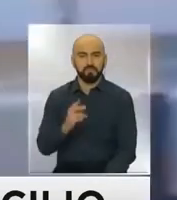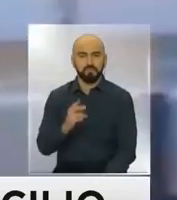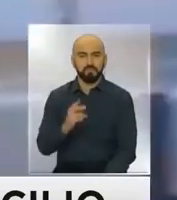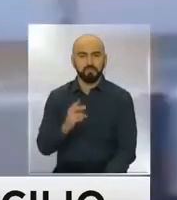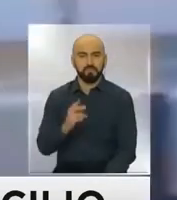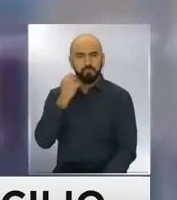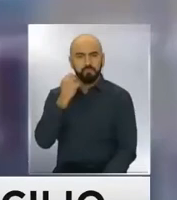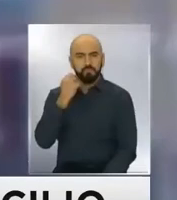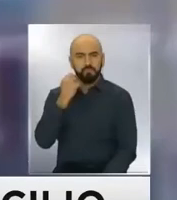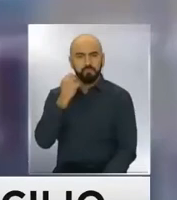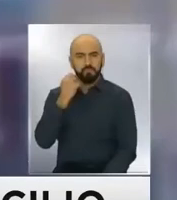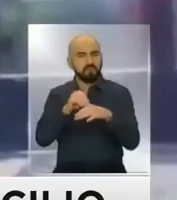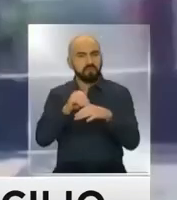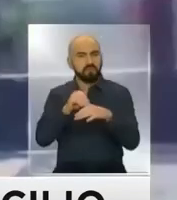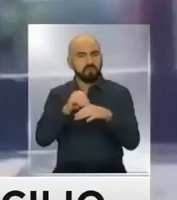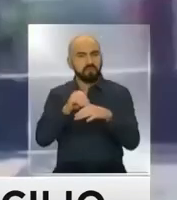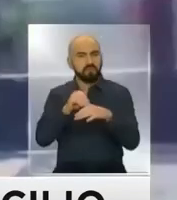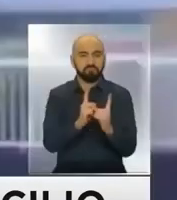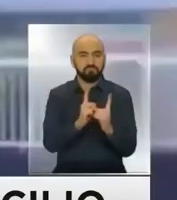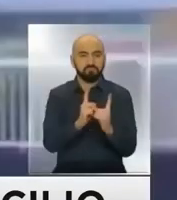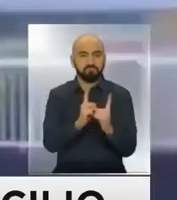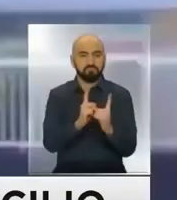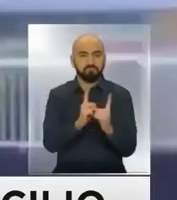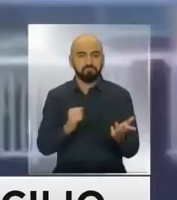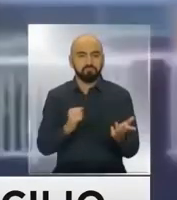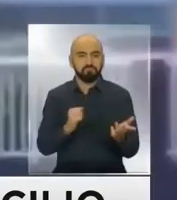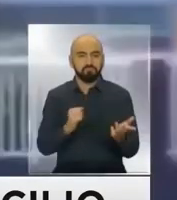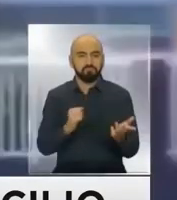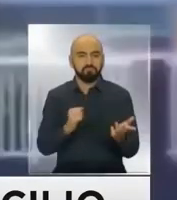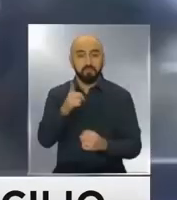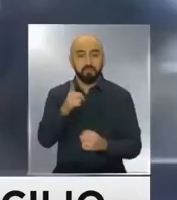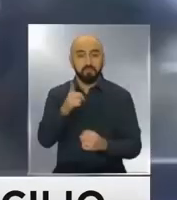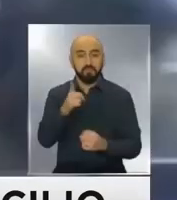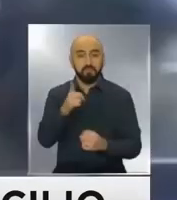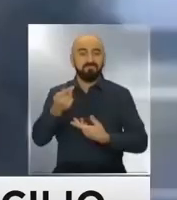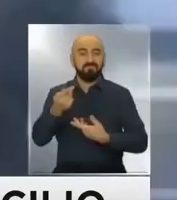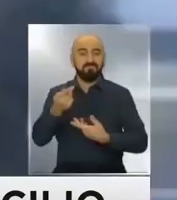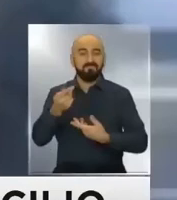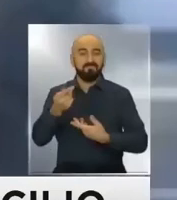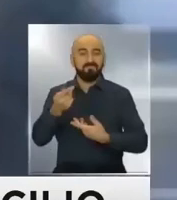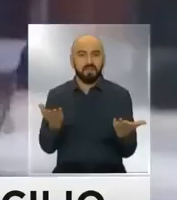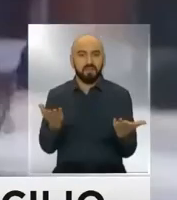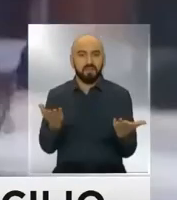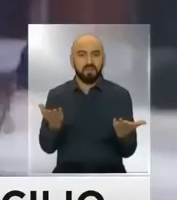tranza. Este tipo de venta de drogas se repite a lo largo del país.